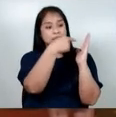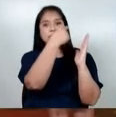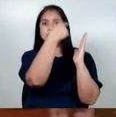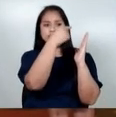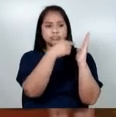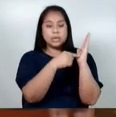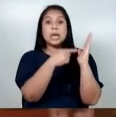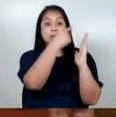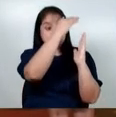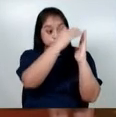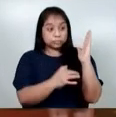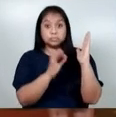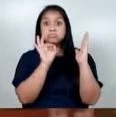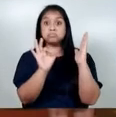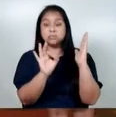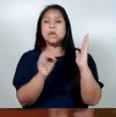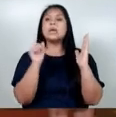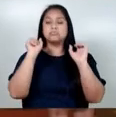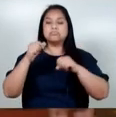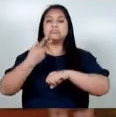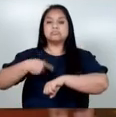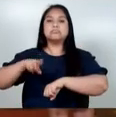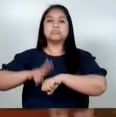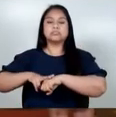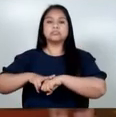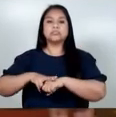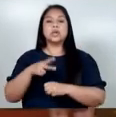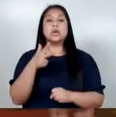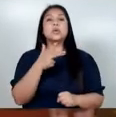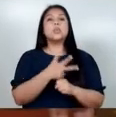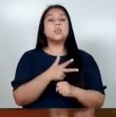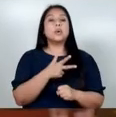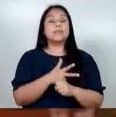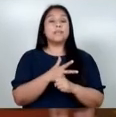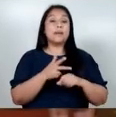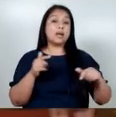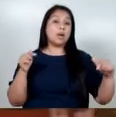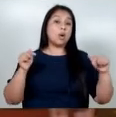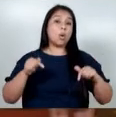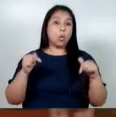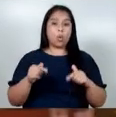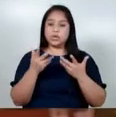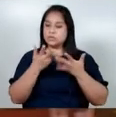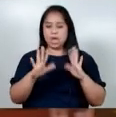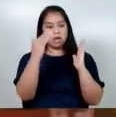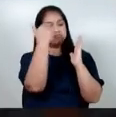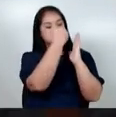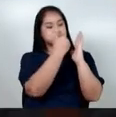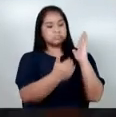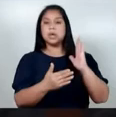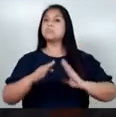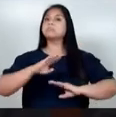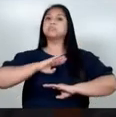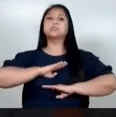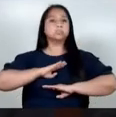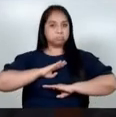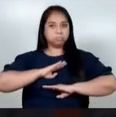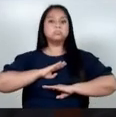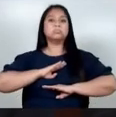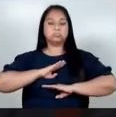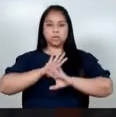para regresar a la nueva normalidad. Guatemala hoy cumple ya con estas condiciones.